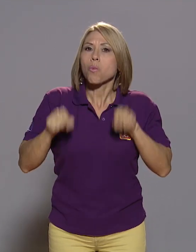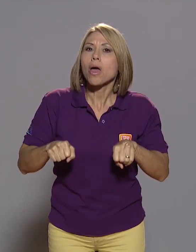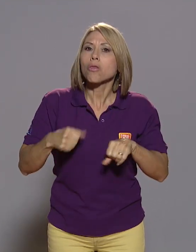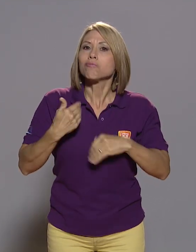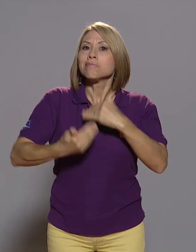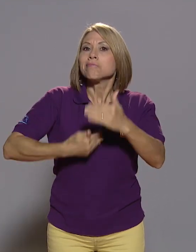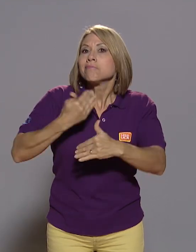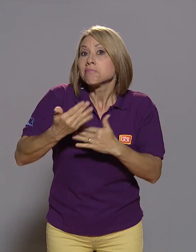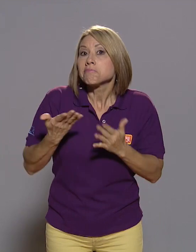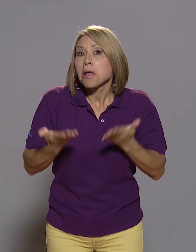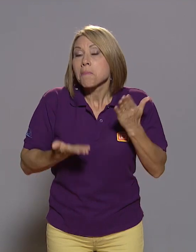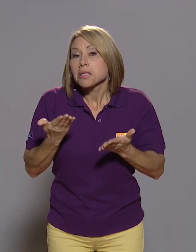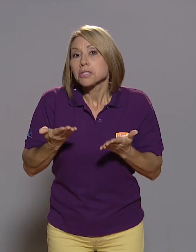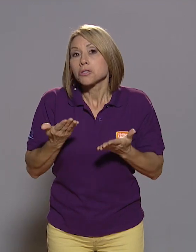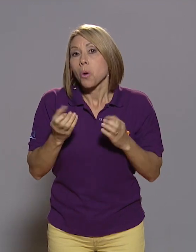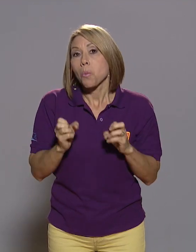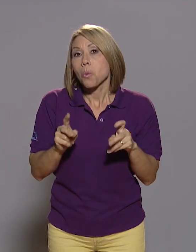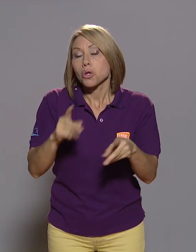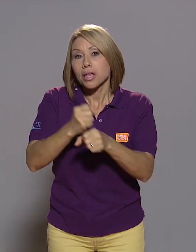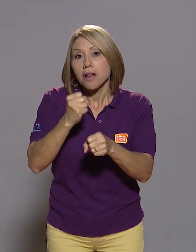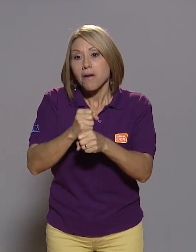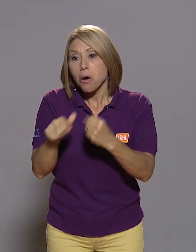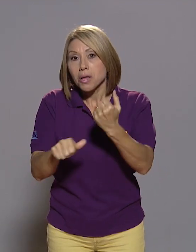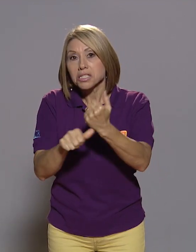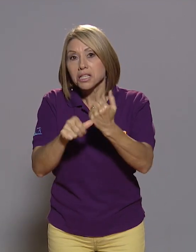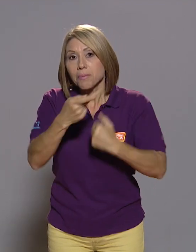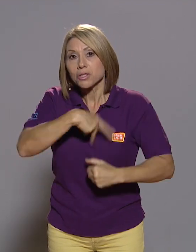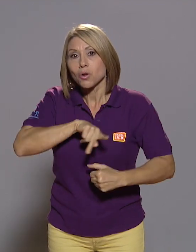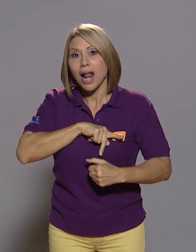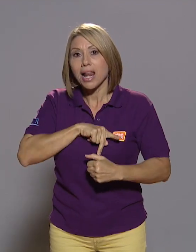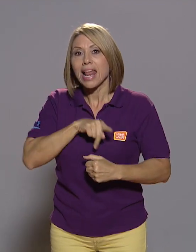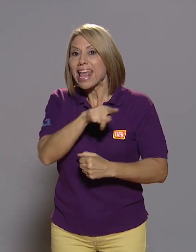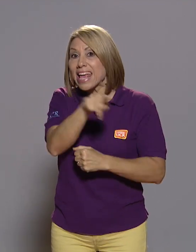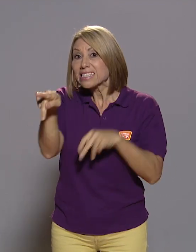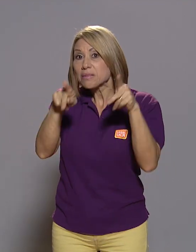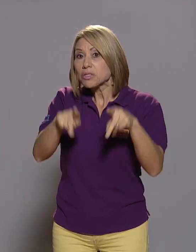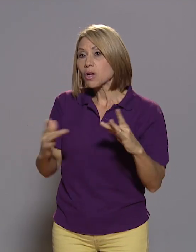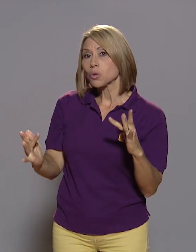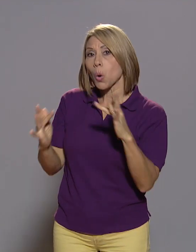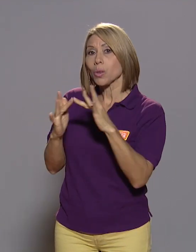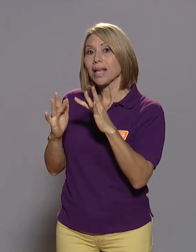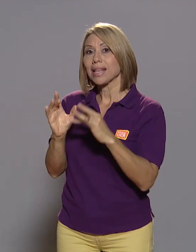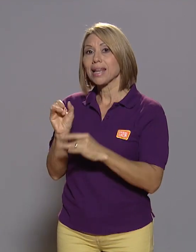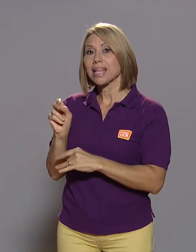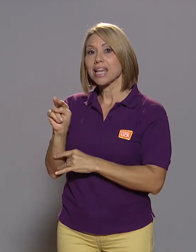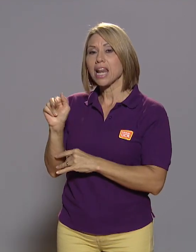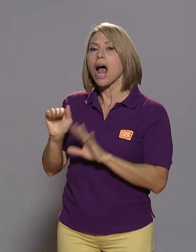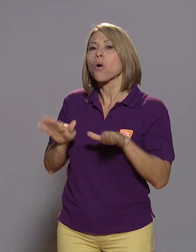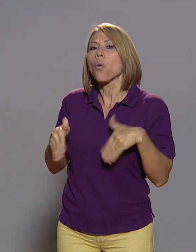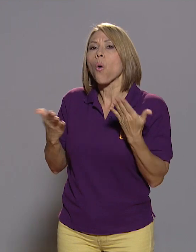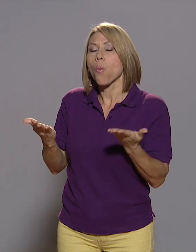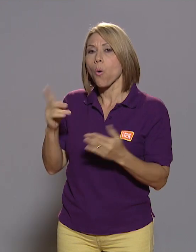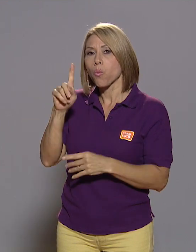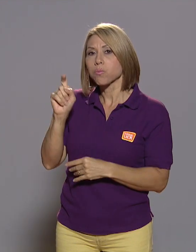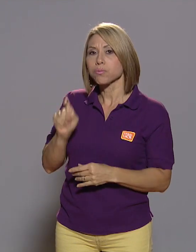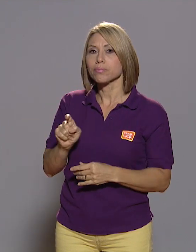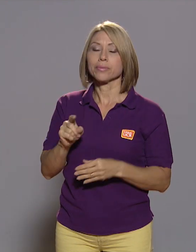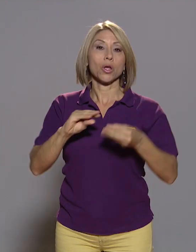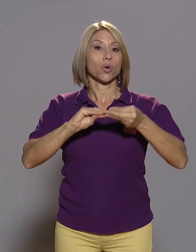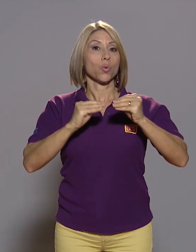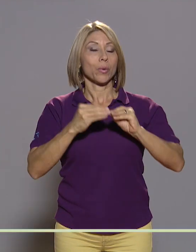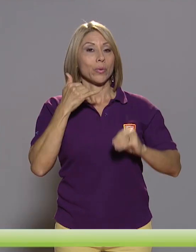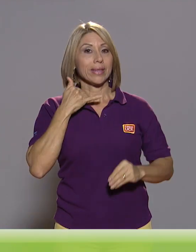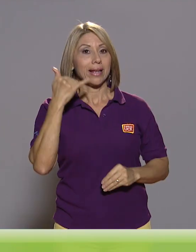ser una opción también laboral para algunas personas, ¿cómo pueden contactar a Lina para iniciar el proceso? Claro. El